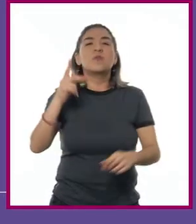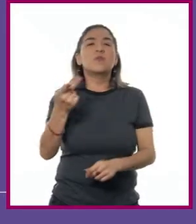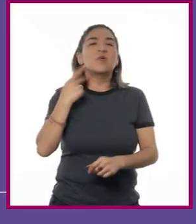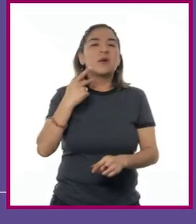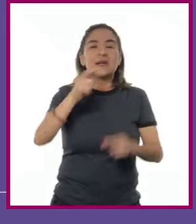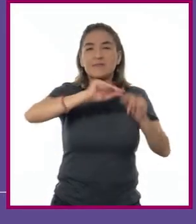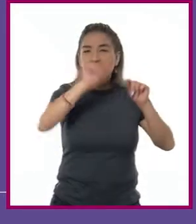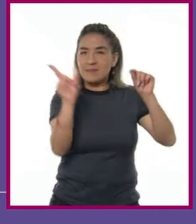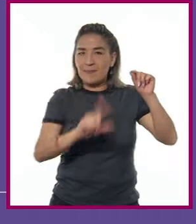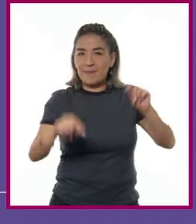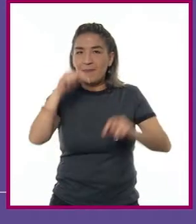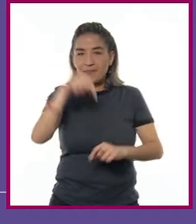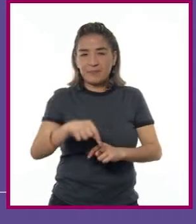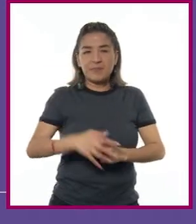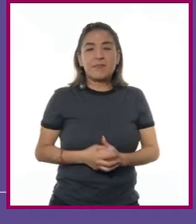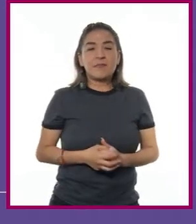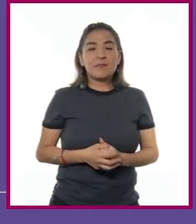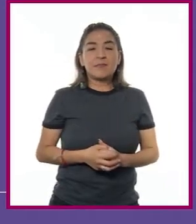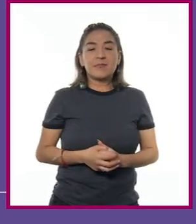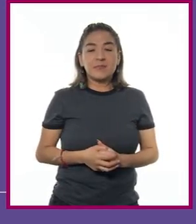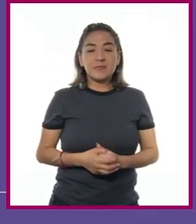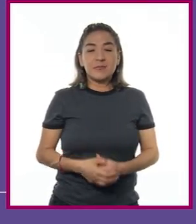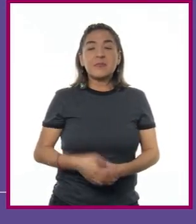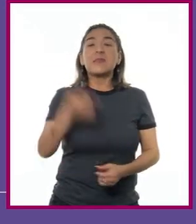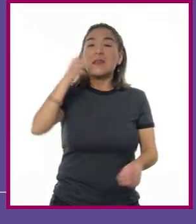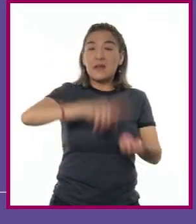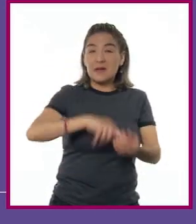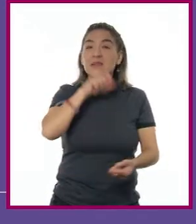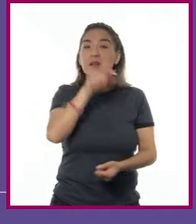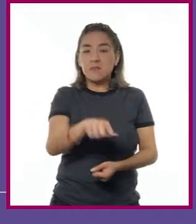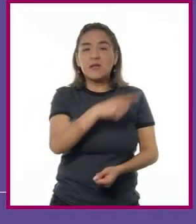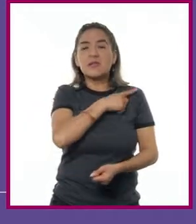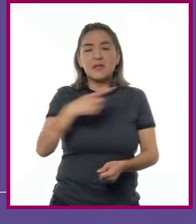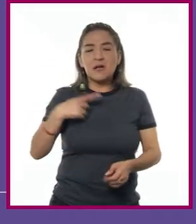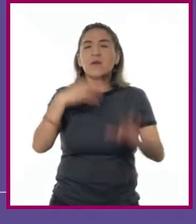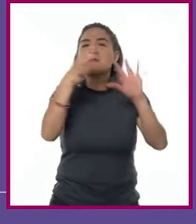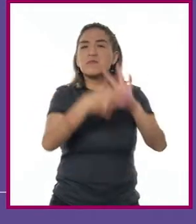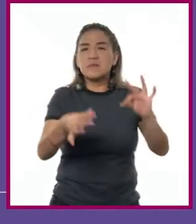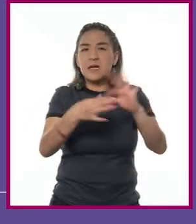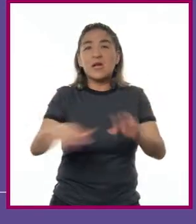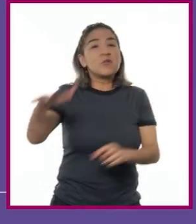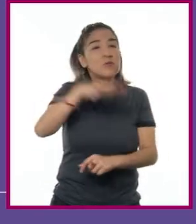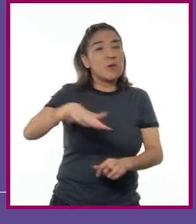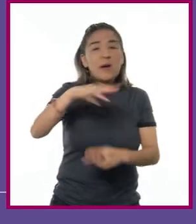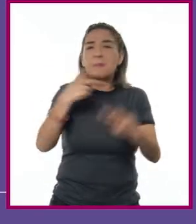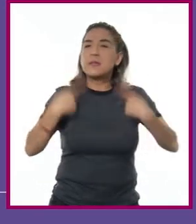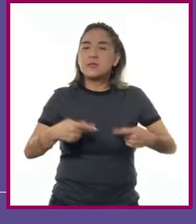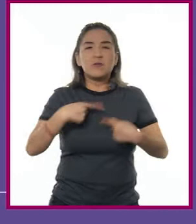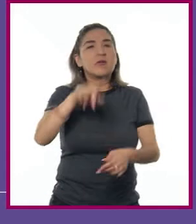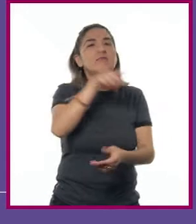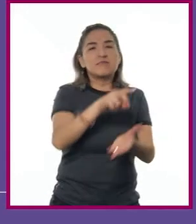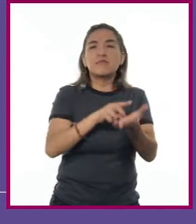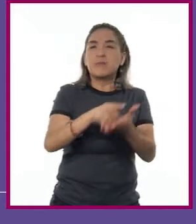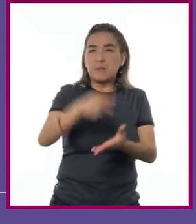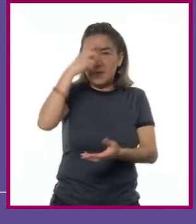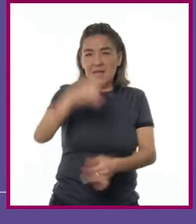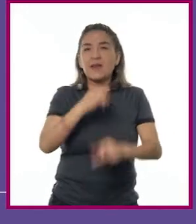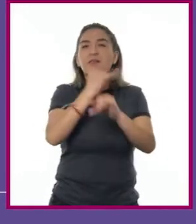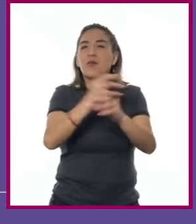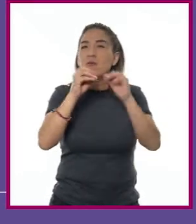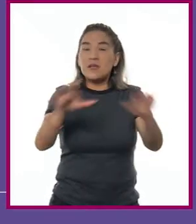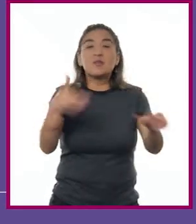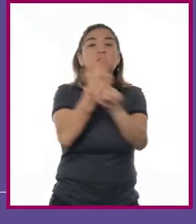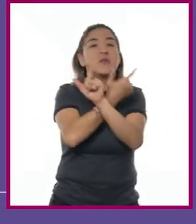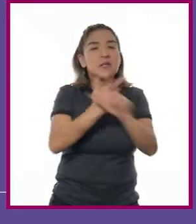de los Estados Unidos Mexicanos. En él se dispone que toda persona tendrá derecho al libre acceso de